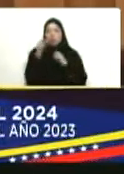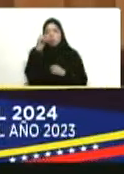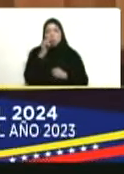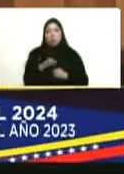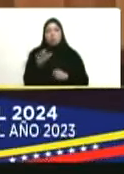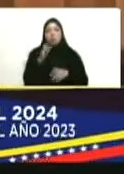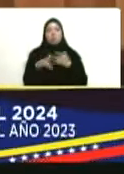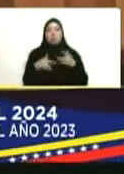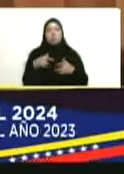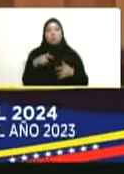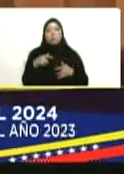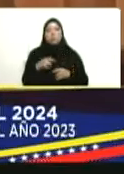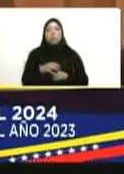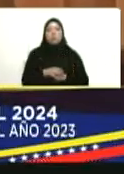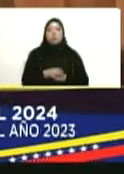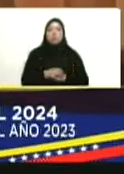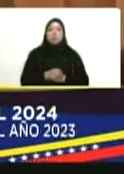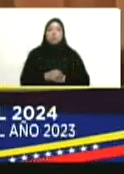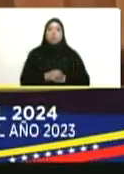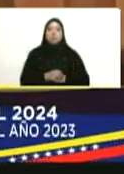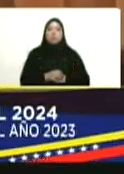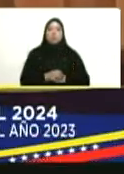Sigue creyendo, pues, le dije yo.